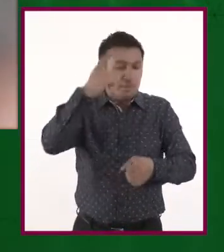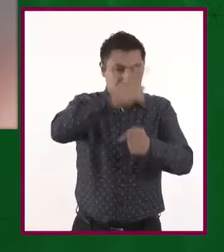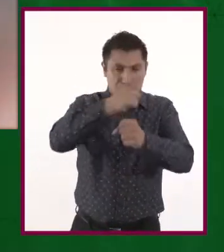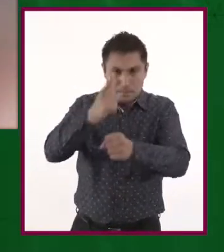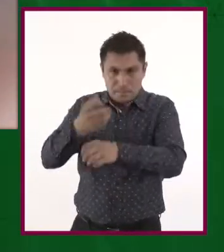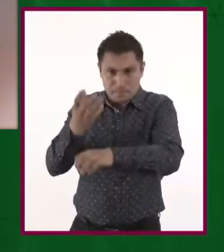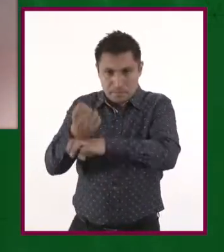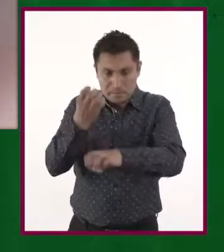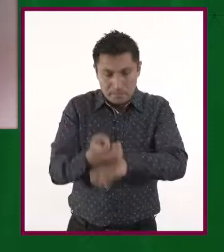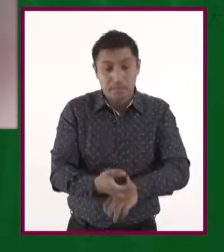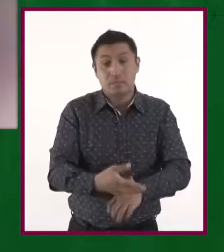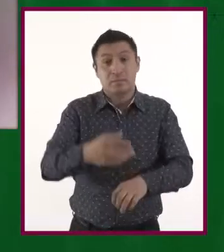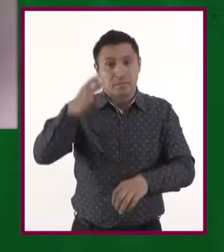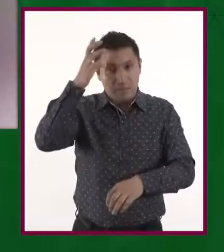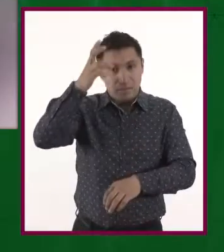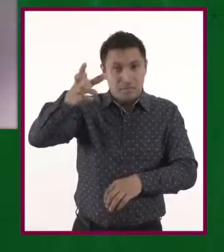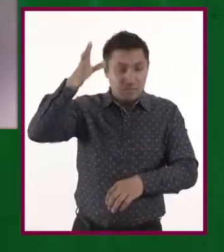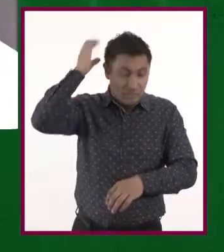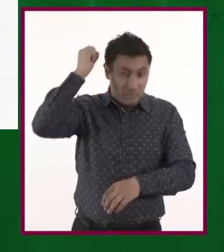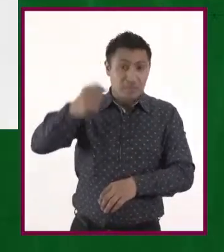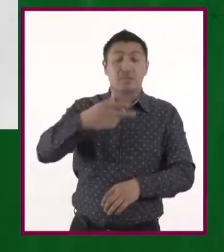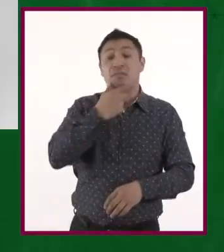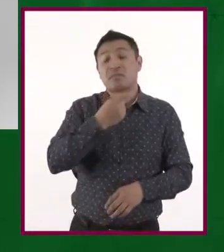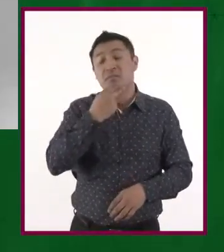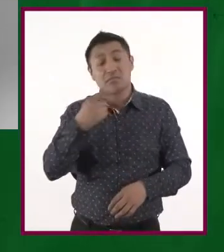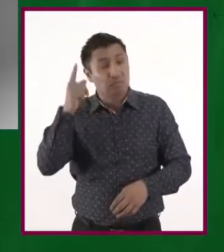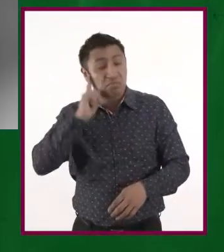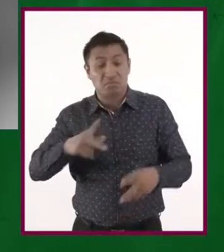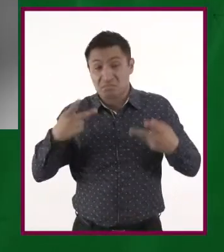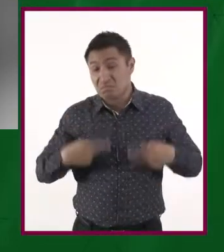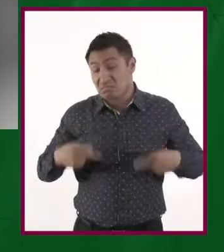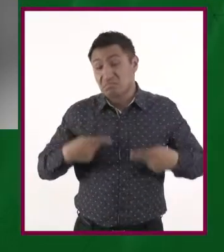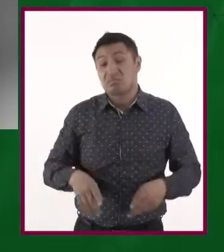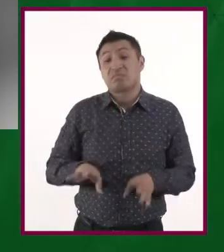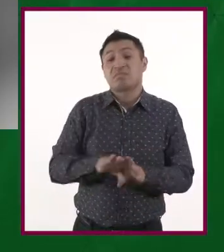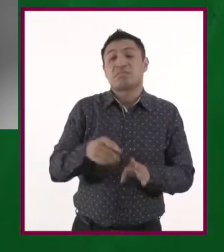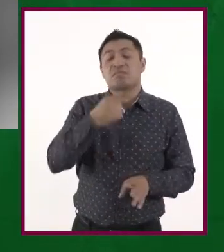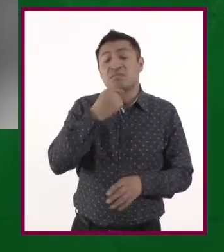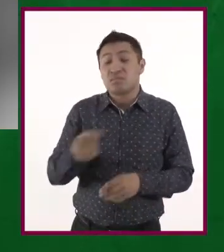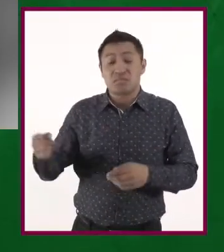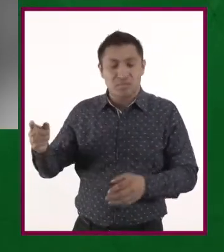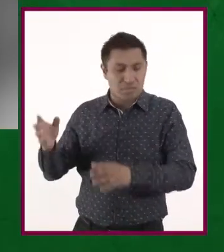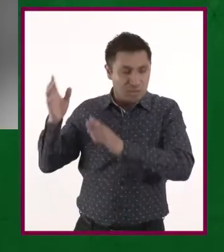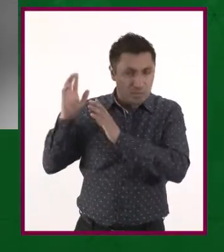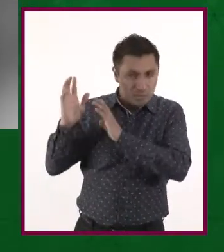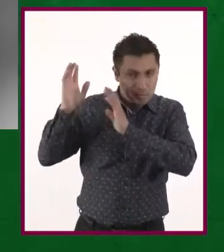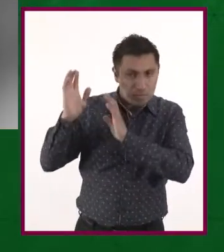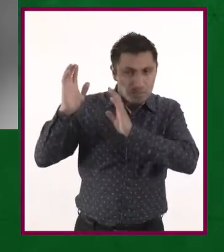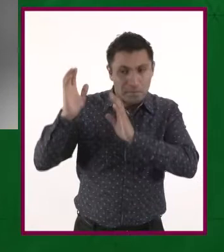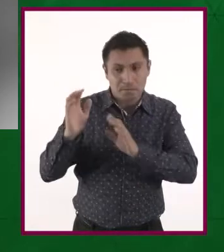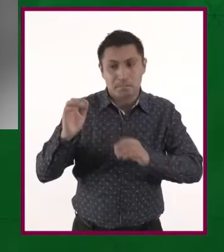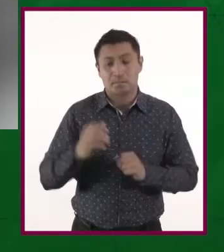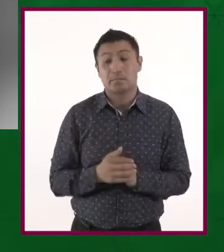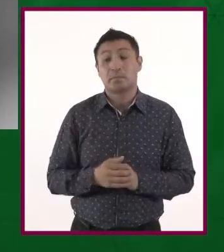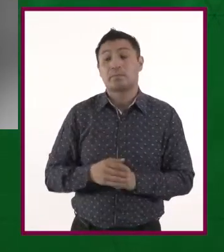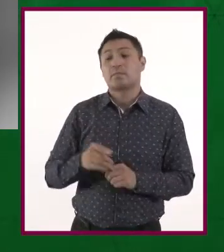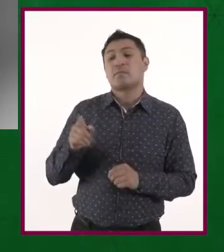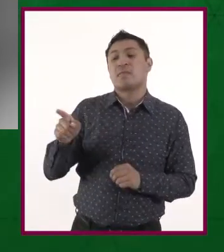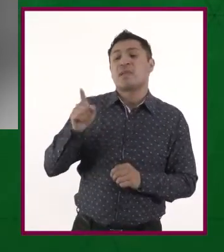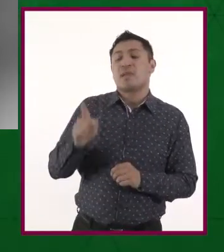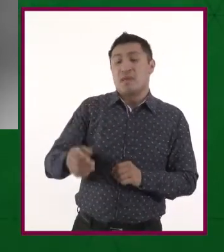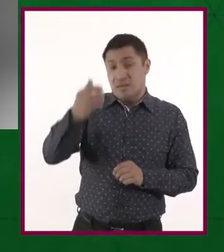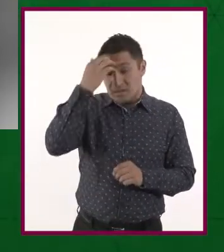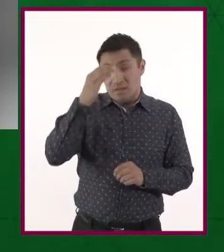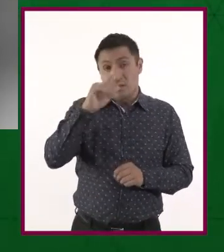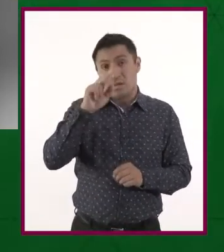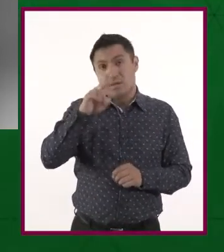Morelos. Se trata de un adulto y unos niños observando el monumento del líder revolucionario Emiliano Zapata, conocido como